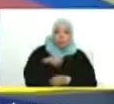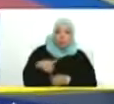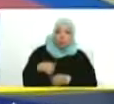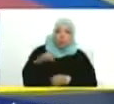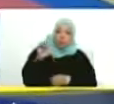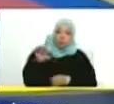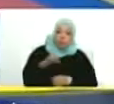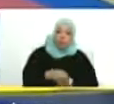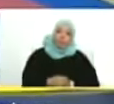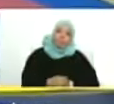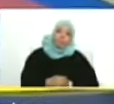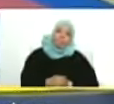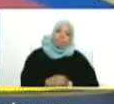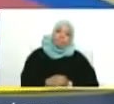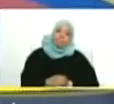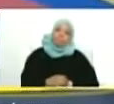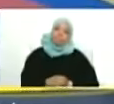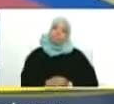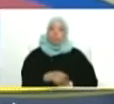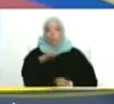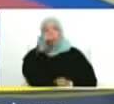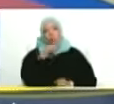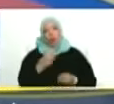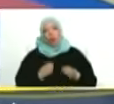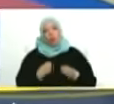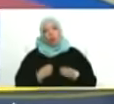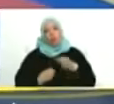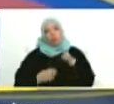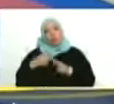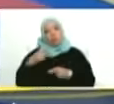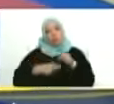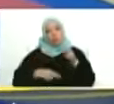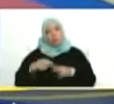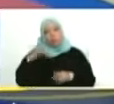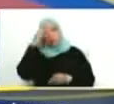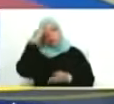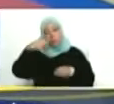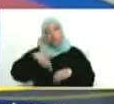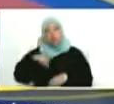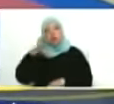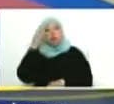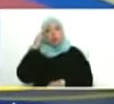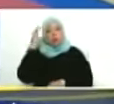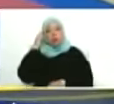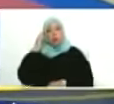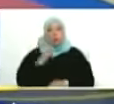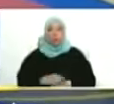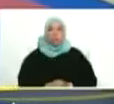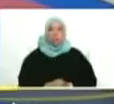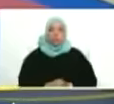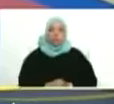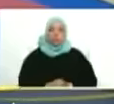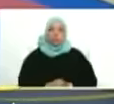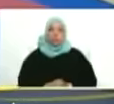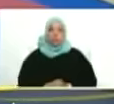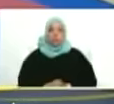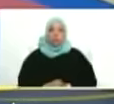patria. Este año hemos venido construyendo 5 consensos, ustedes saben. Y ahí vamos cabalgando,